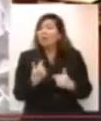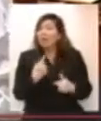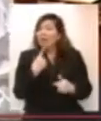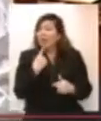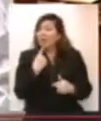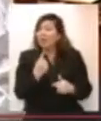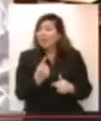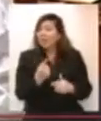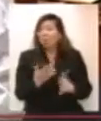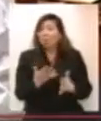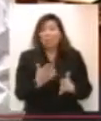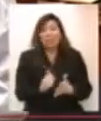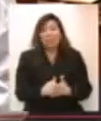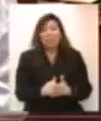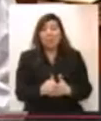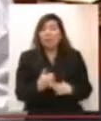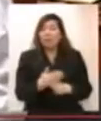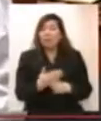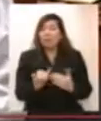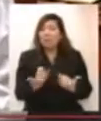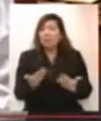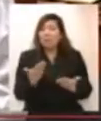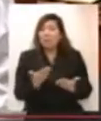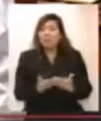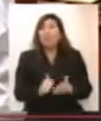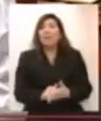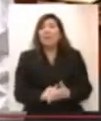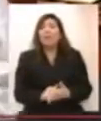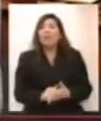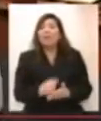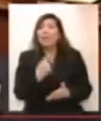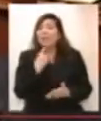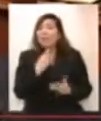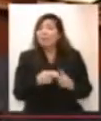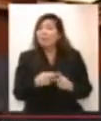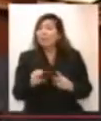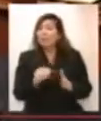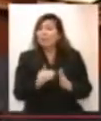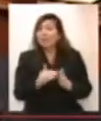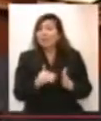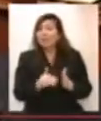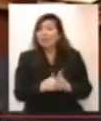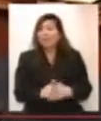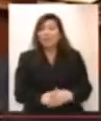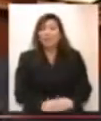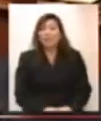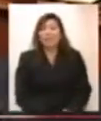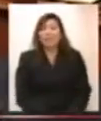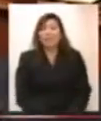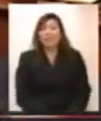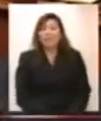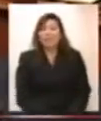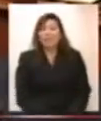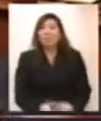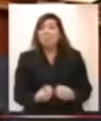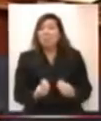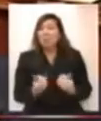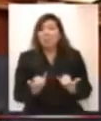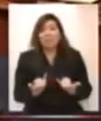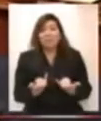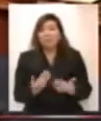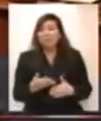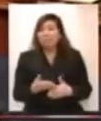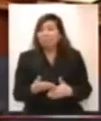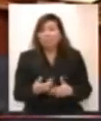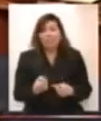lo han referido, me parece que conforme a esas observaciones se debía retirar el artículo 3, porque